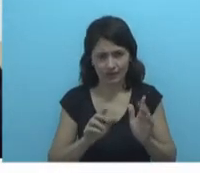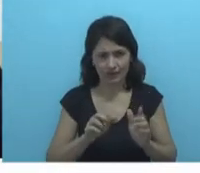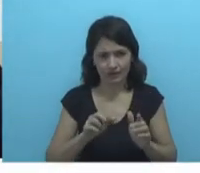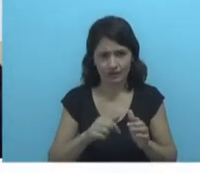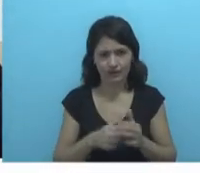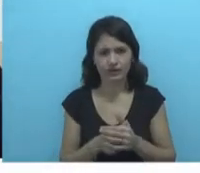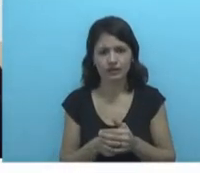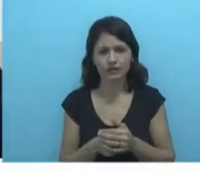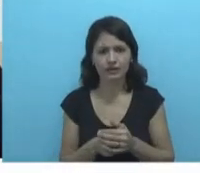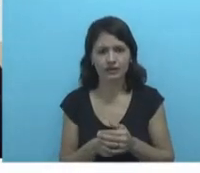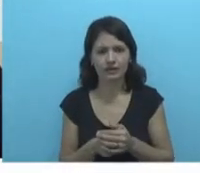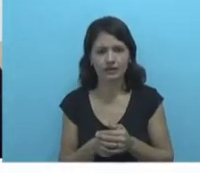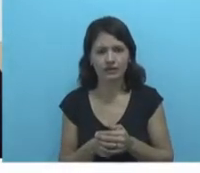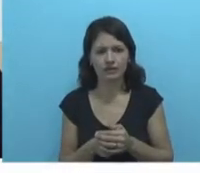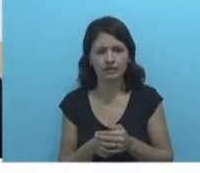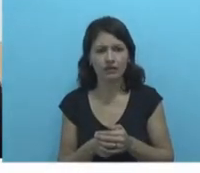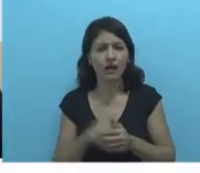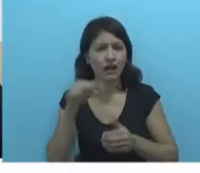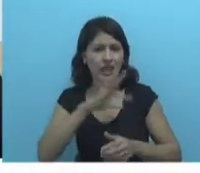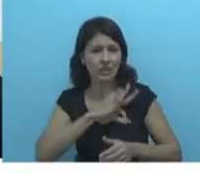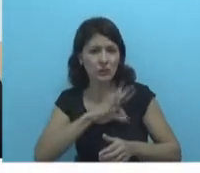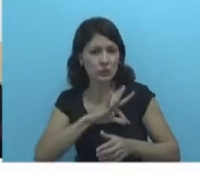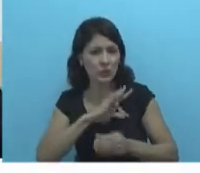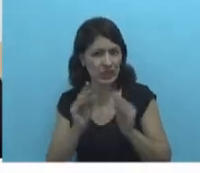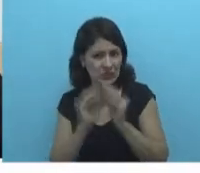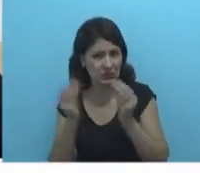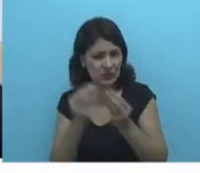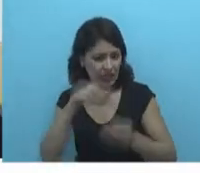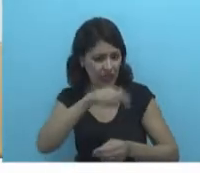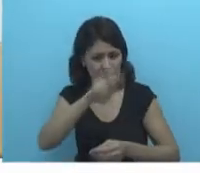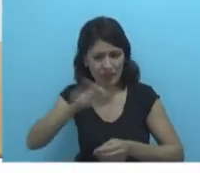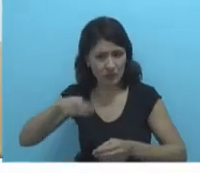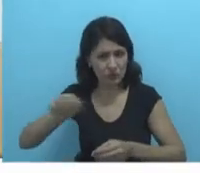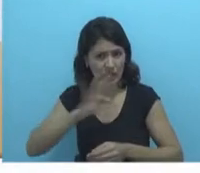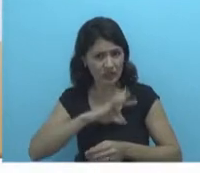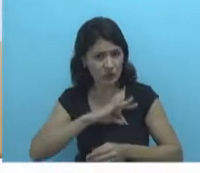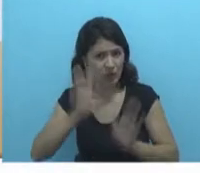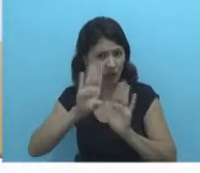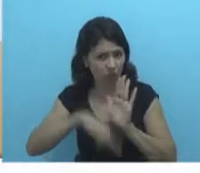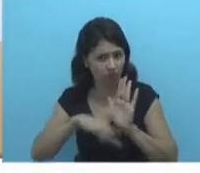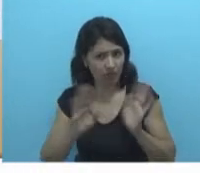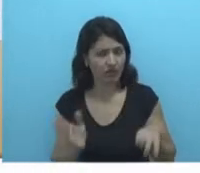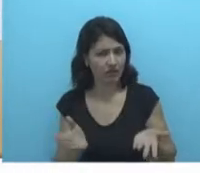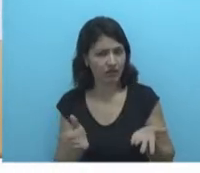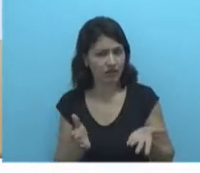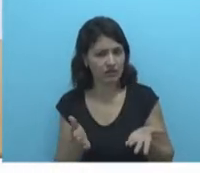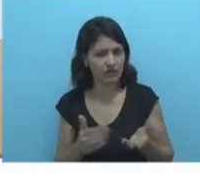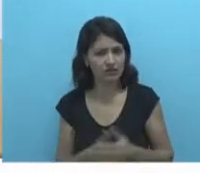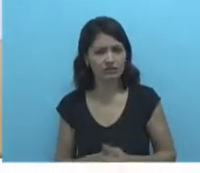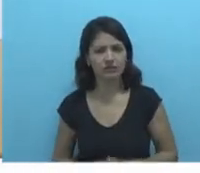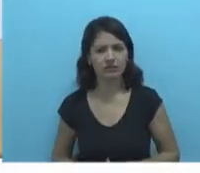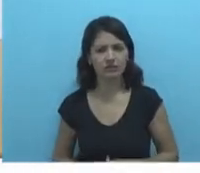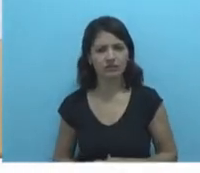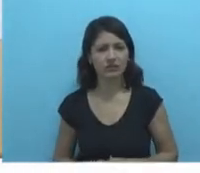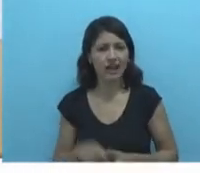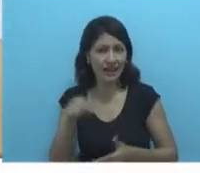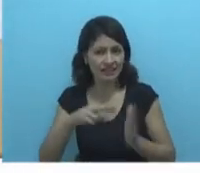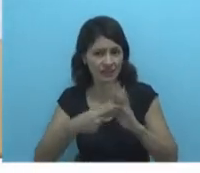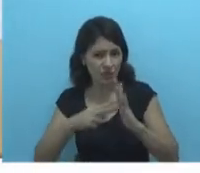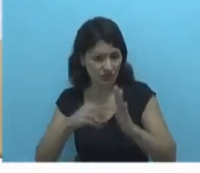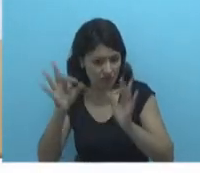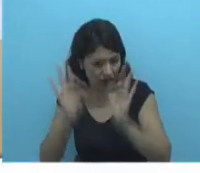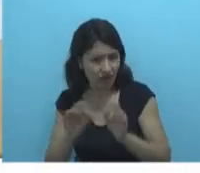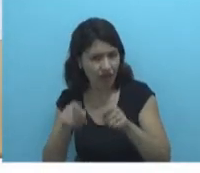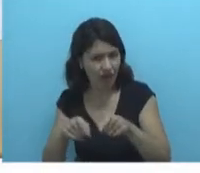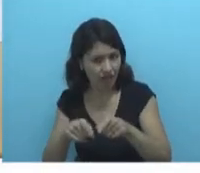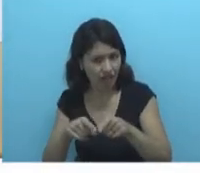Fenomenalmente el ingreso real ha caído, de los trabajadores, de los jubilados. Entonces, como no nos alcanzan los problemas que ya tenemos,